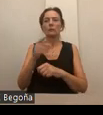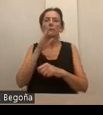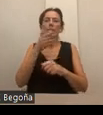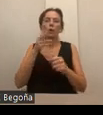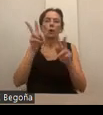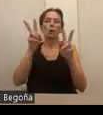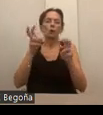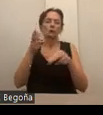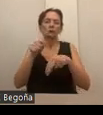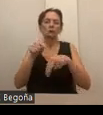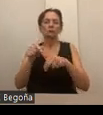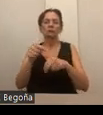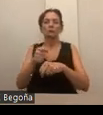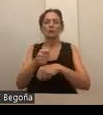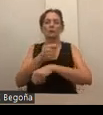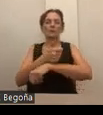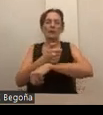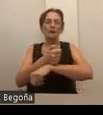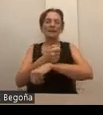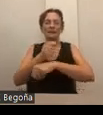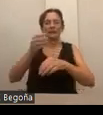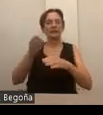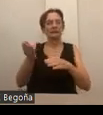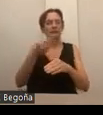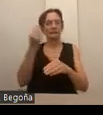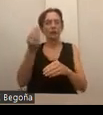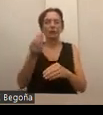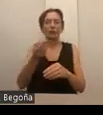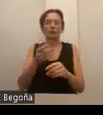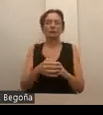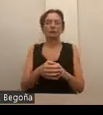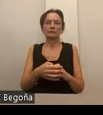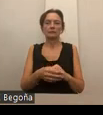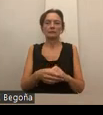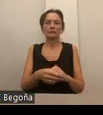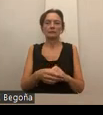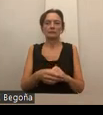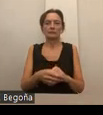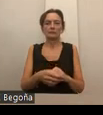reposición del equilibrio normal de los lípidos, de las grasas lipídicas.